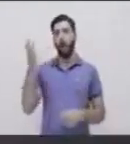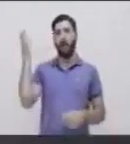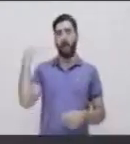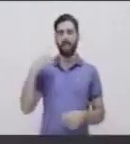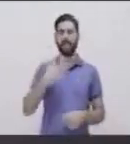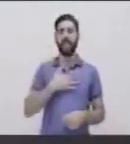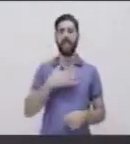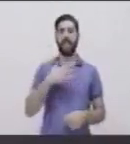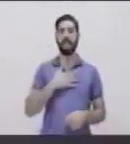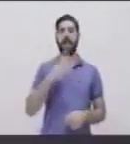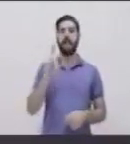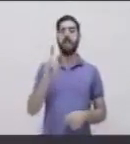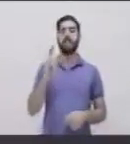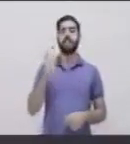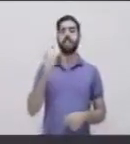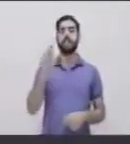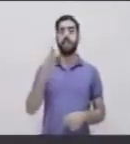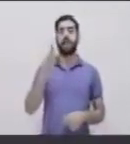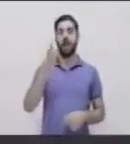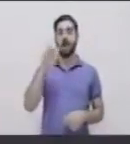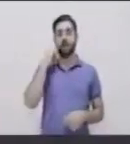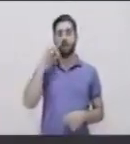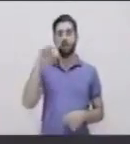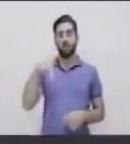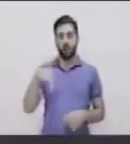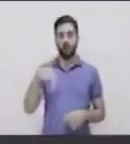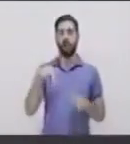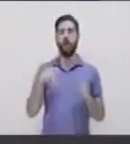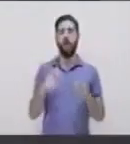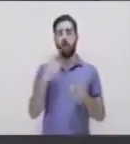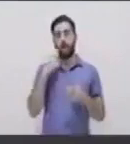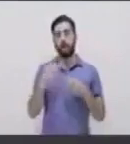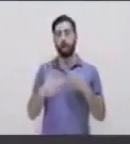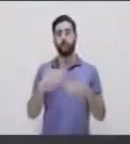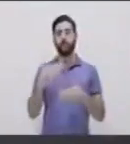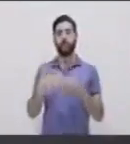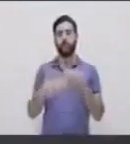que es el que manifiesta el procedimiento de selección.